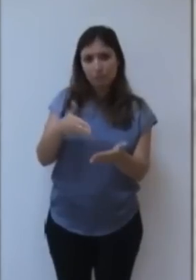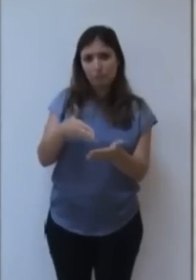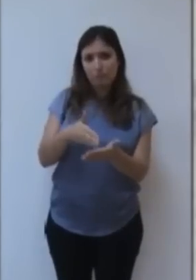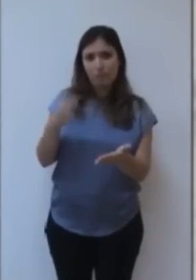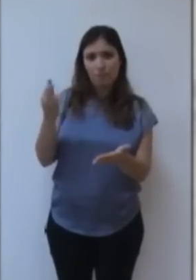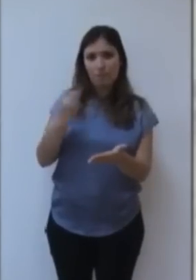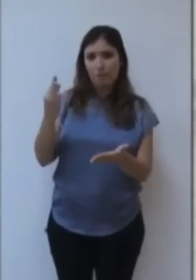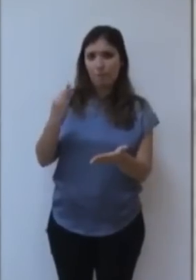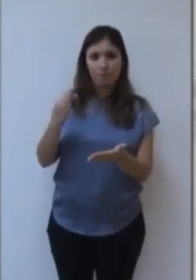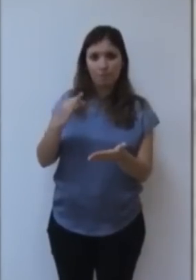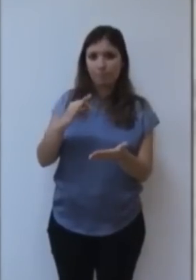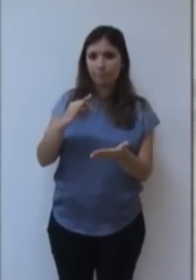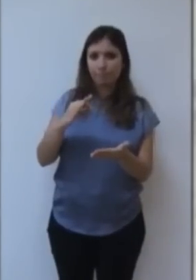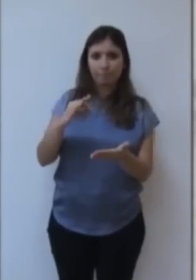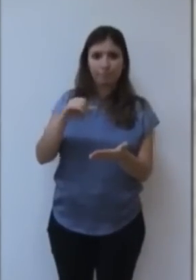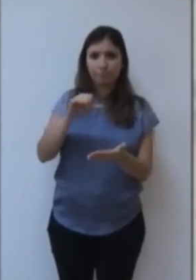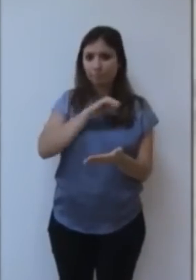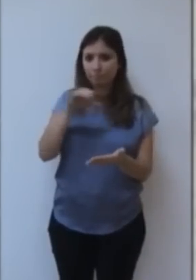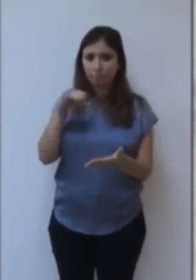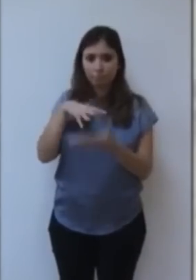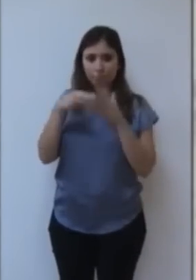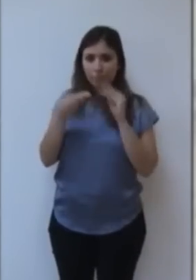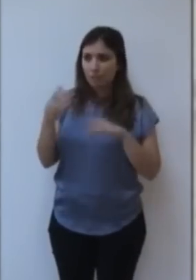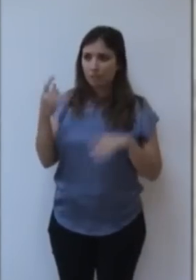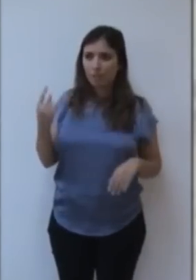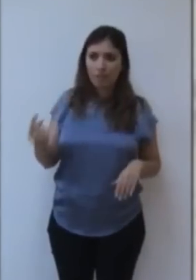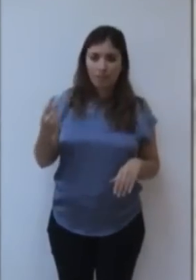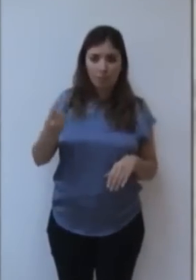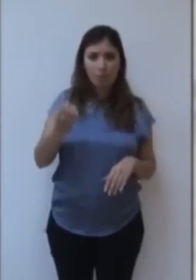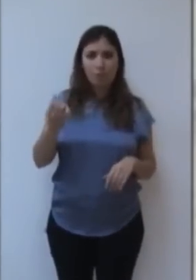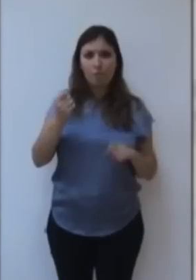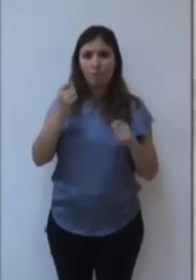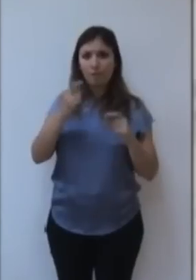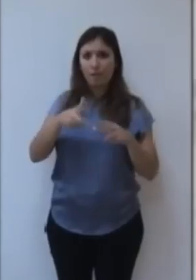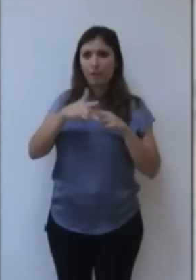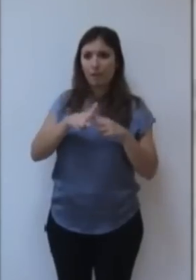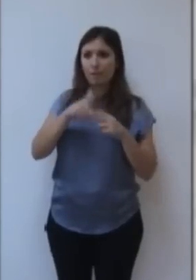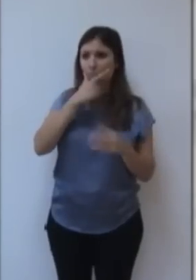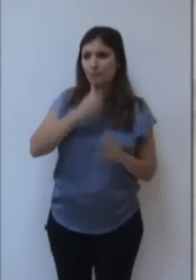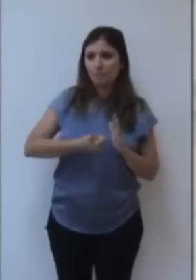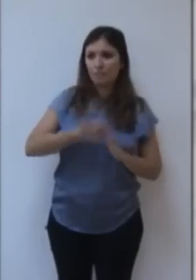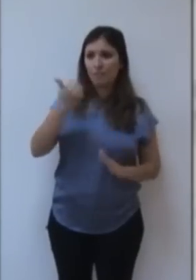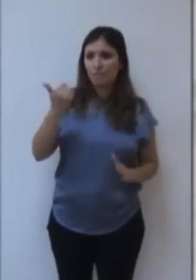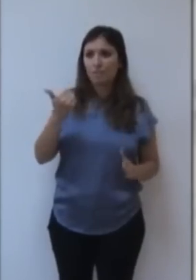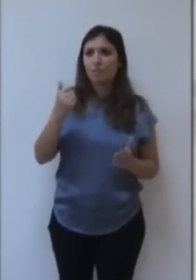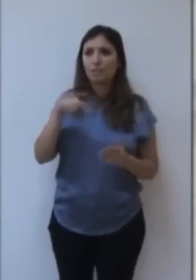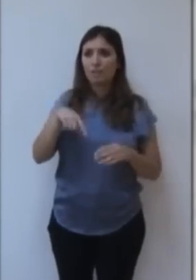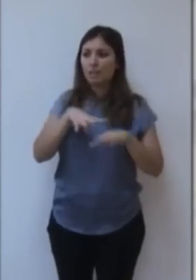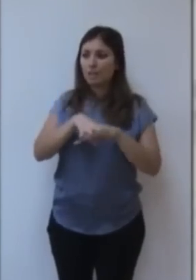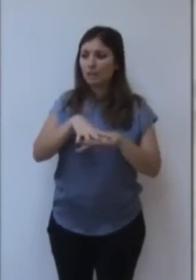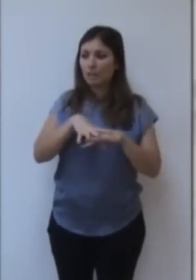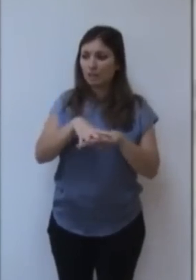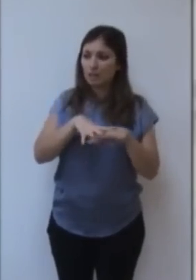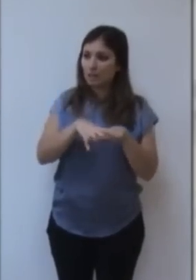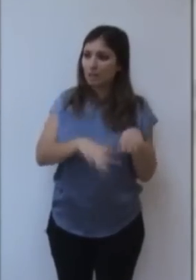ser personalizables, particularizables, que deben ser más sencillas las herramientas en general. Hablábamos de las redes, pero